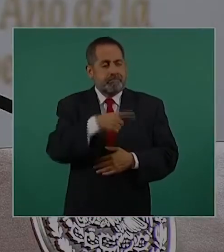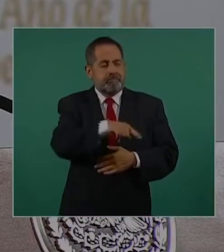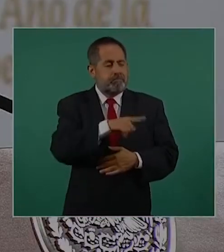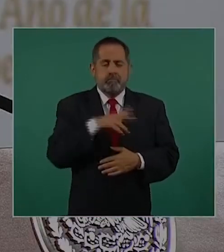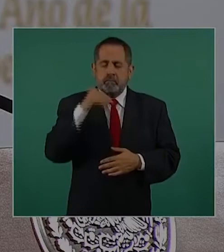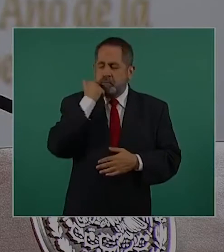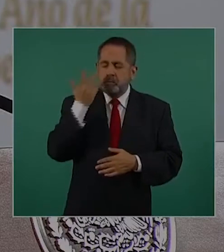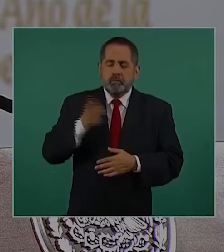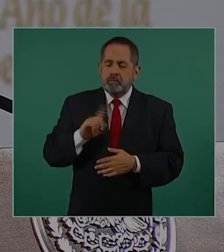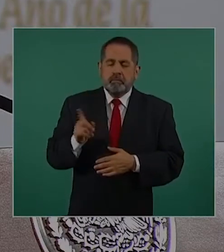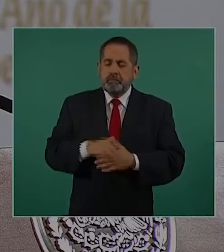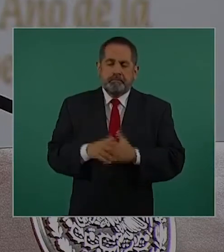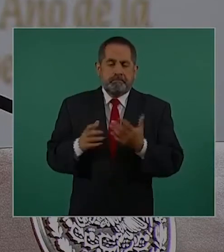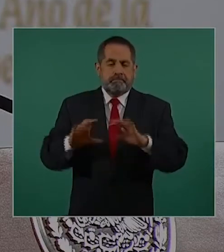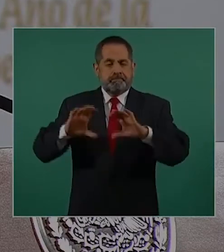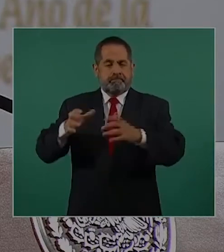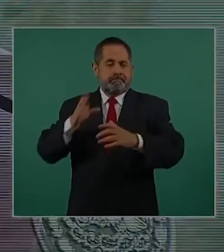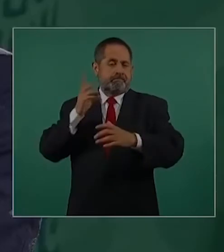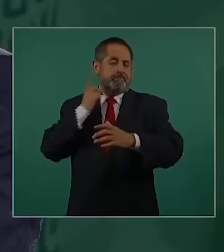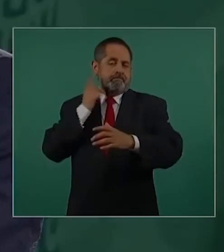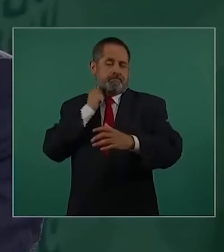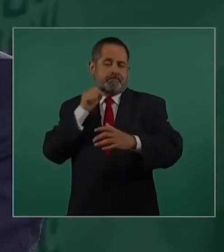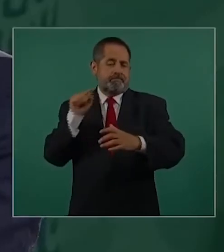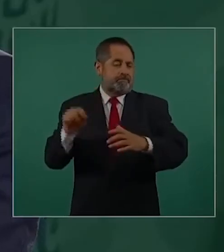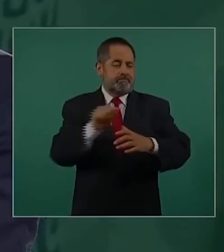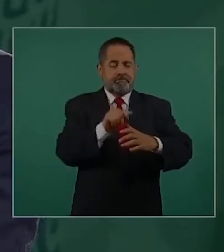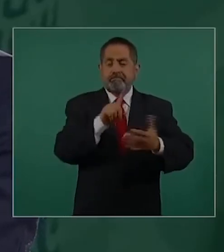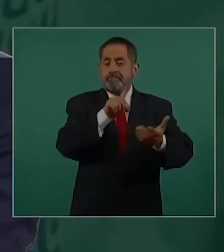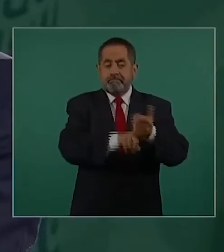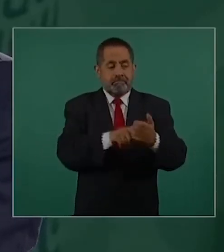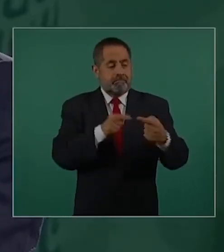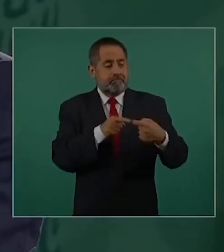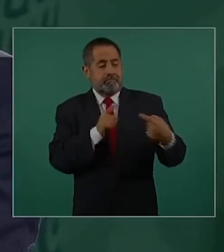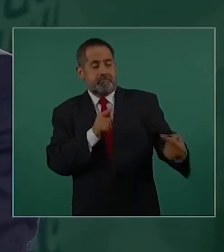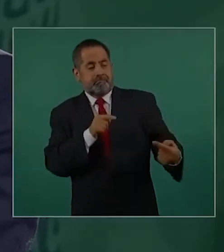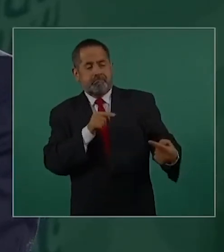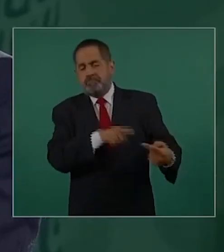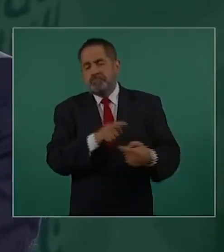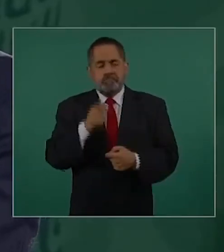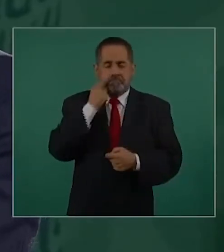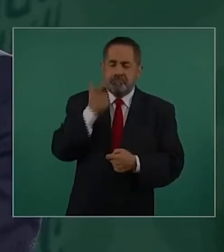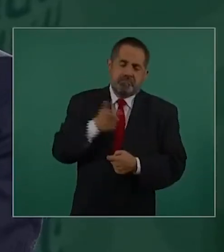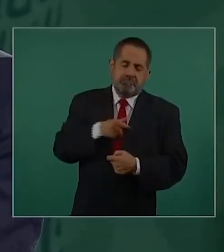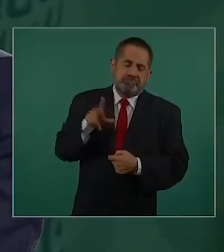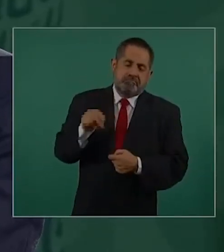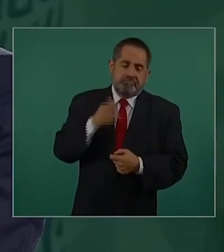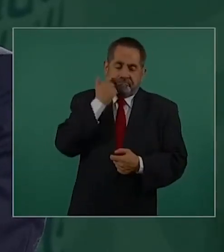sobre todo de la oposición.